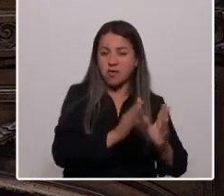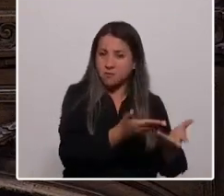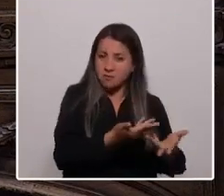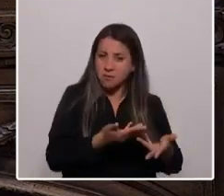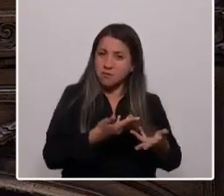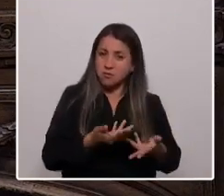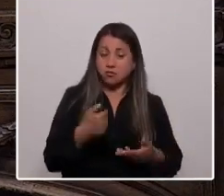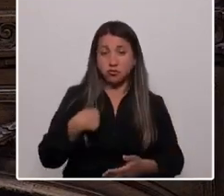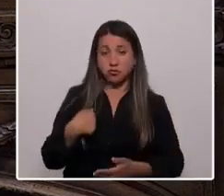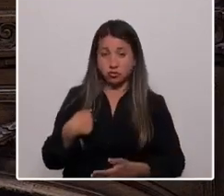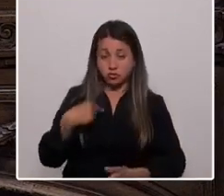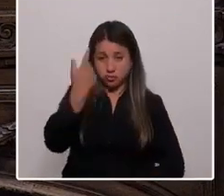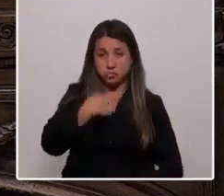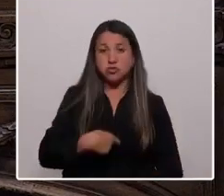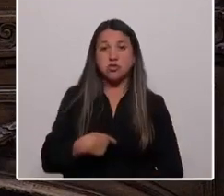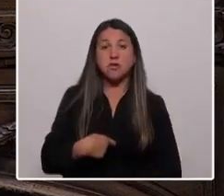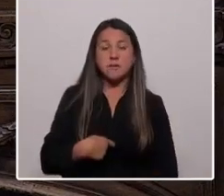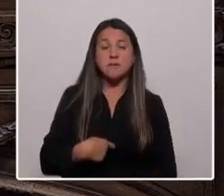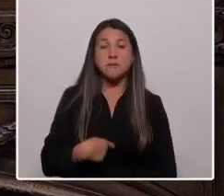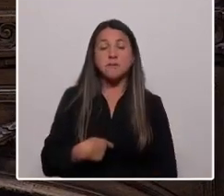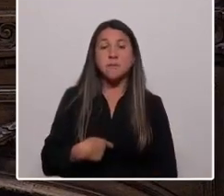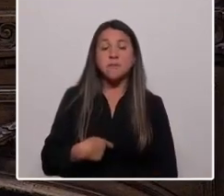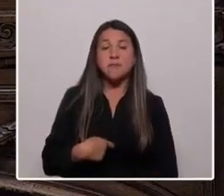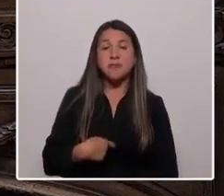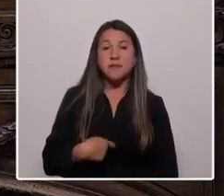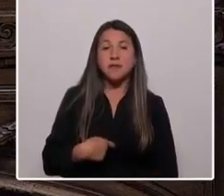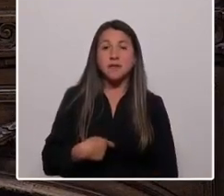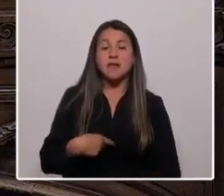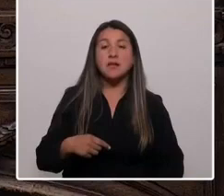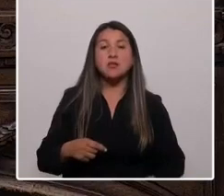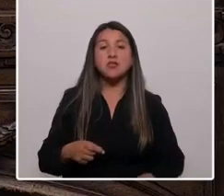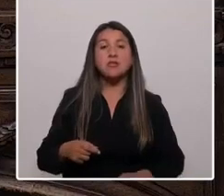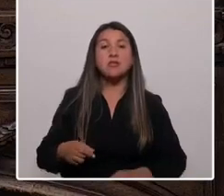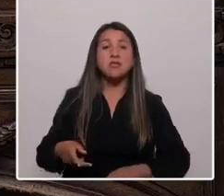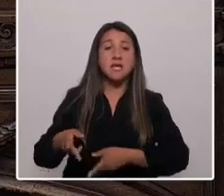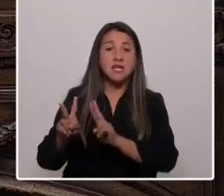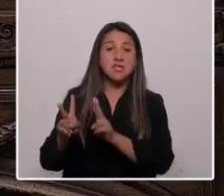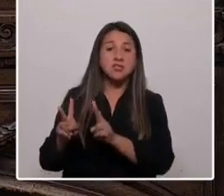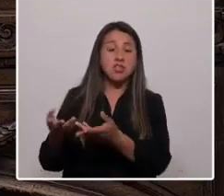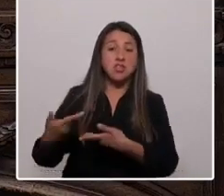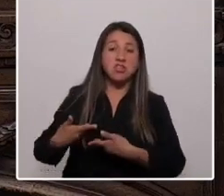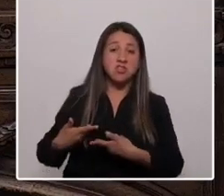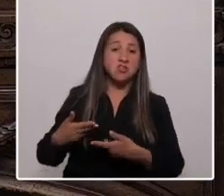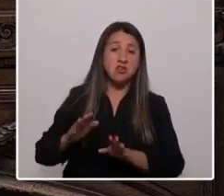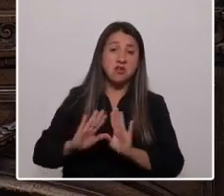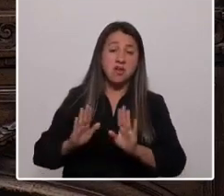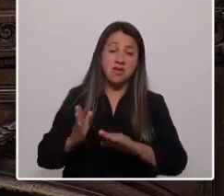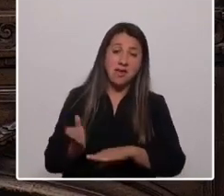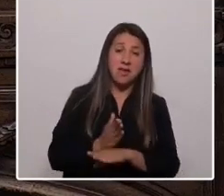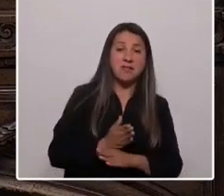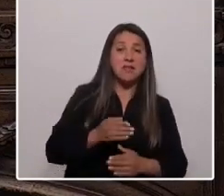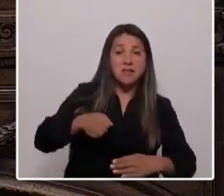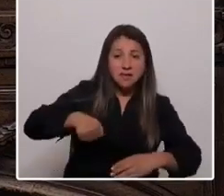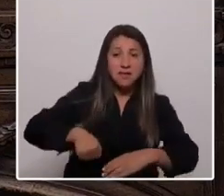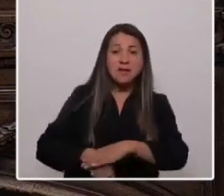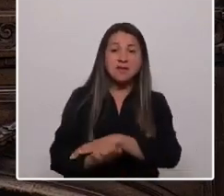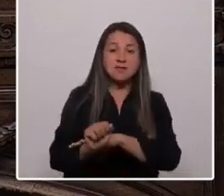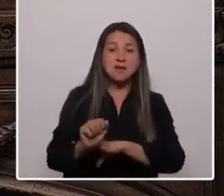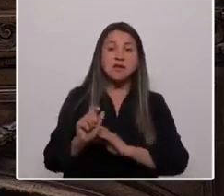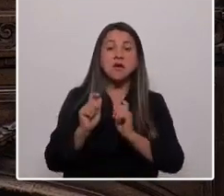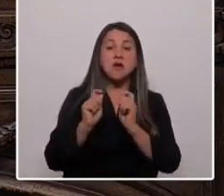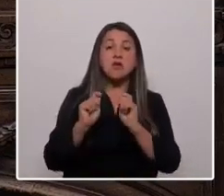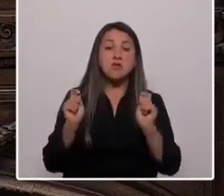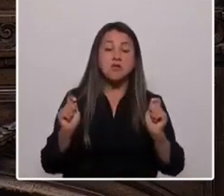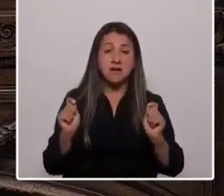presentes una de esas personas a los que los derechos se les negaron incluso antes de nacer a las que la oferta de alcanzar nuestros sueños a